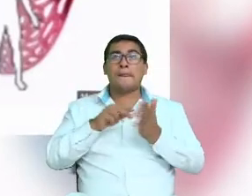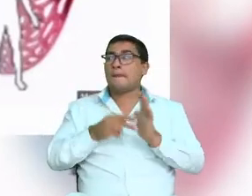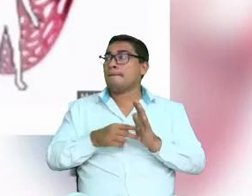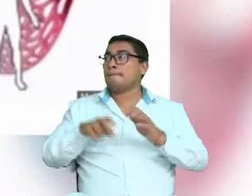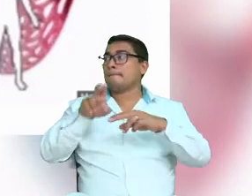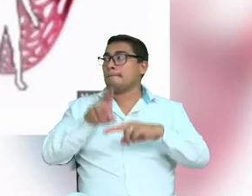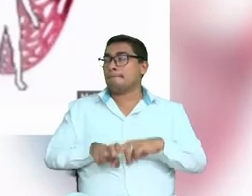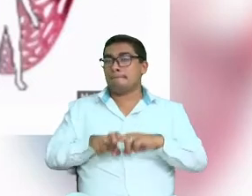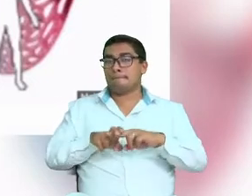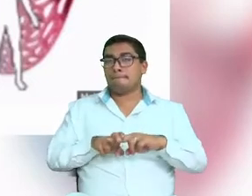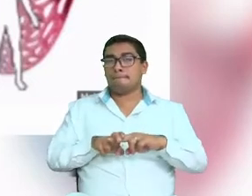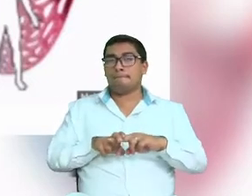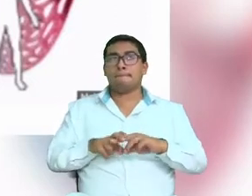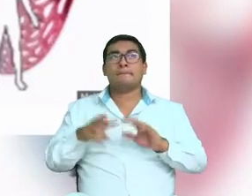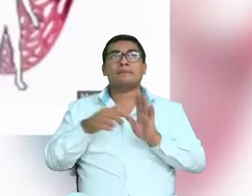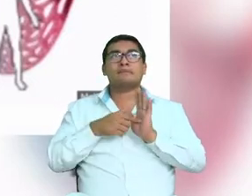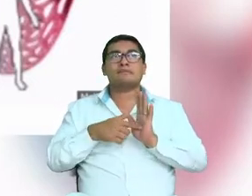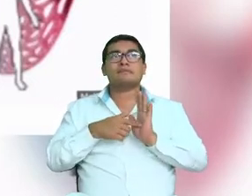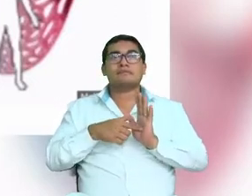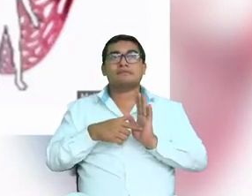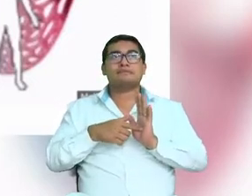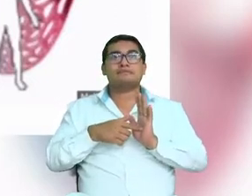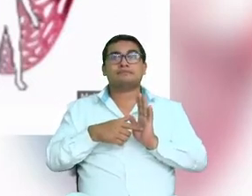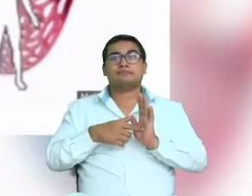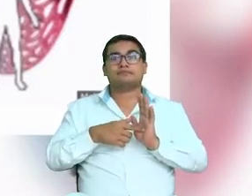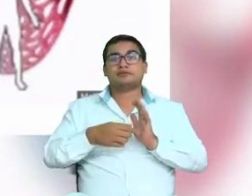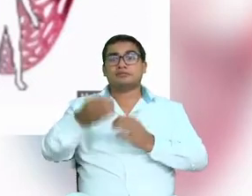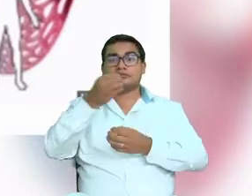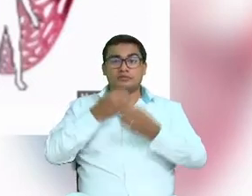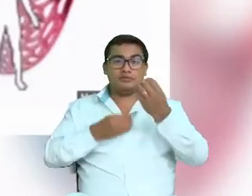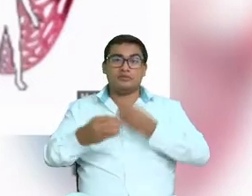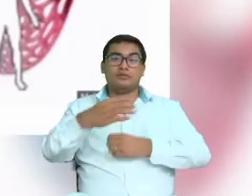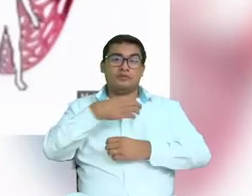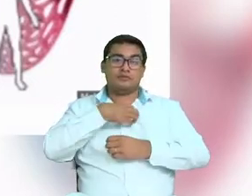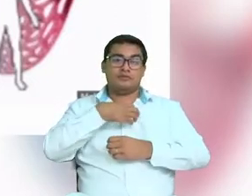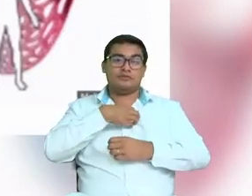que las calorías que tú ingieres,